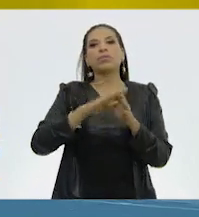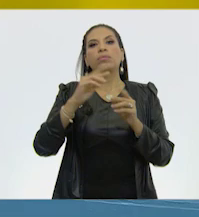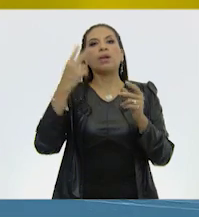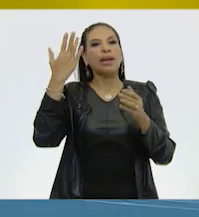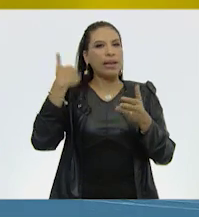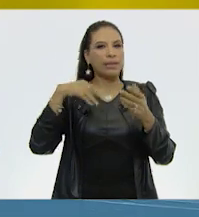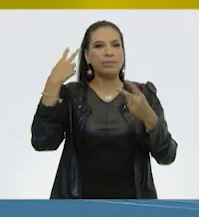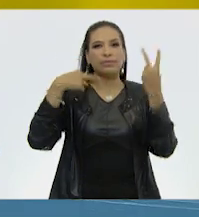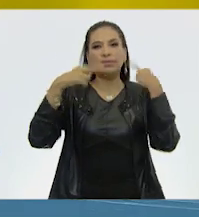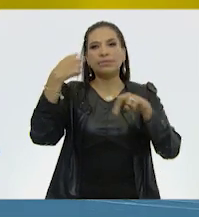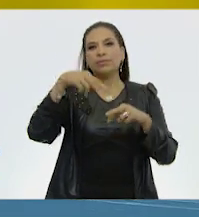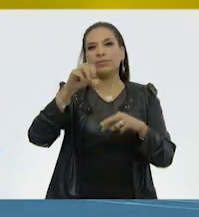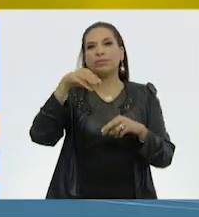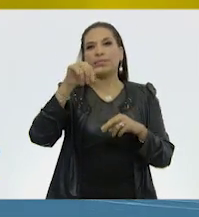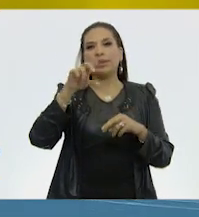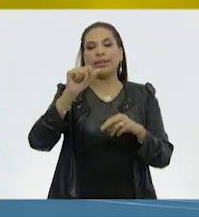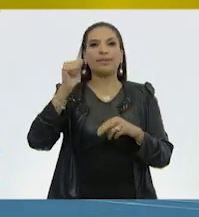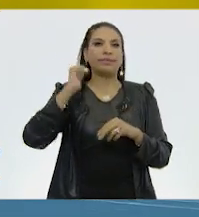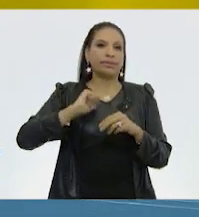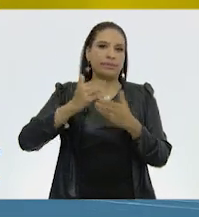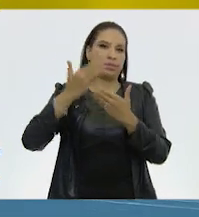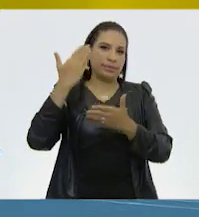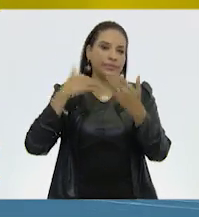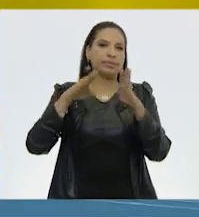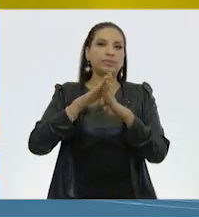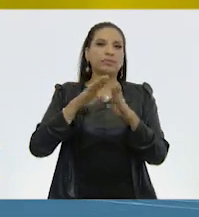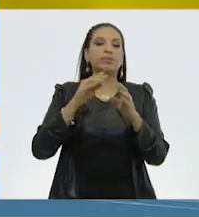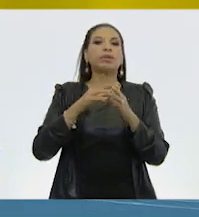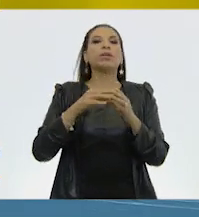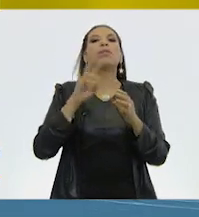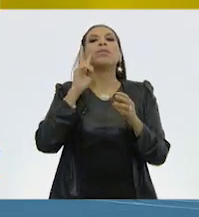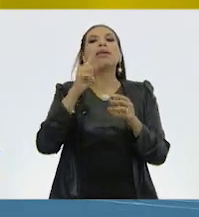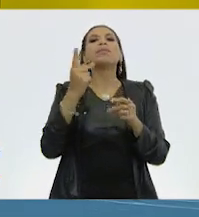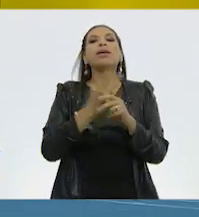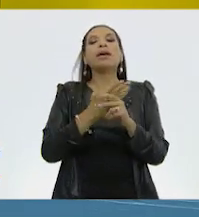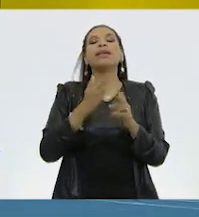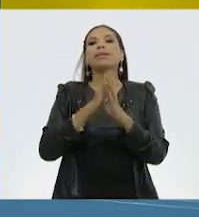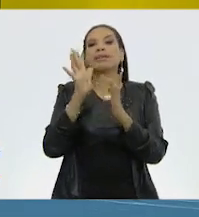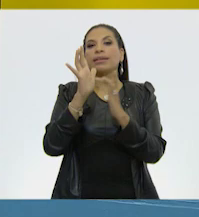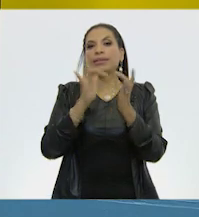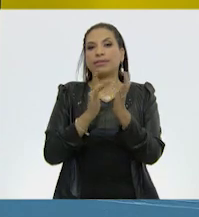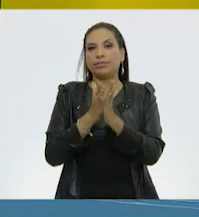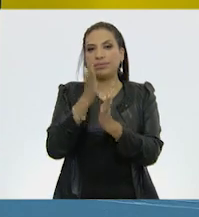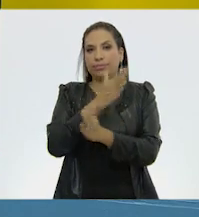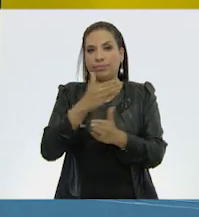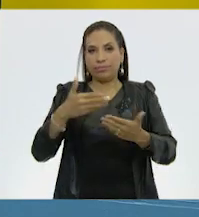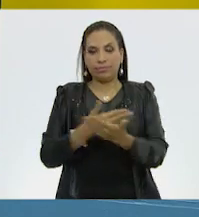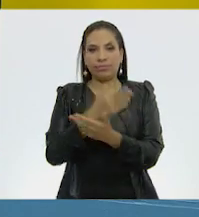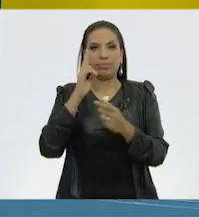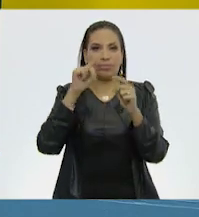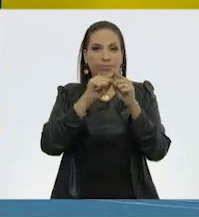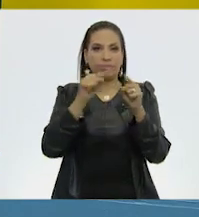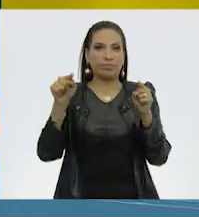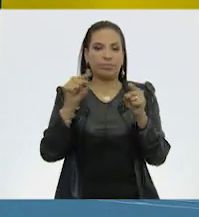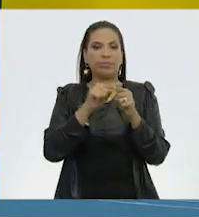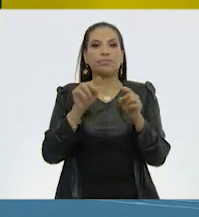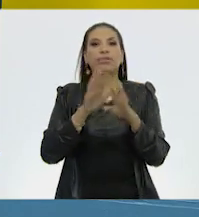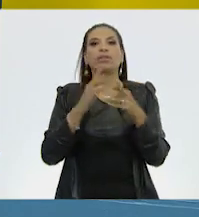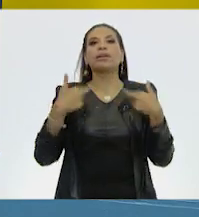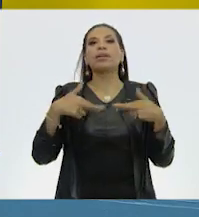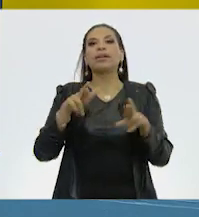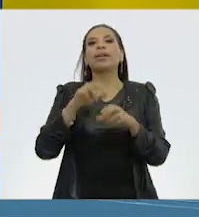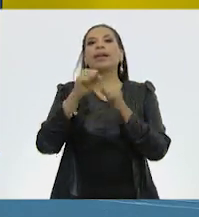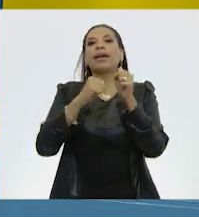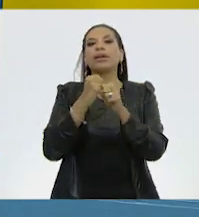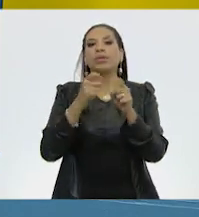clases anteriores trabajamos lo sucedido antes del nacimiento de Cristo, que en nuestra línea del tiempo estará representado como el año